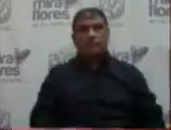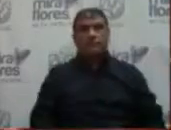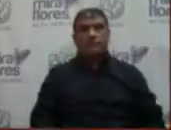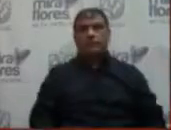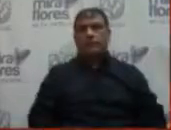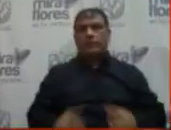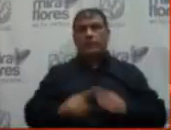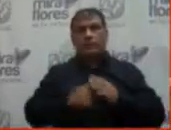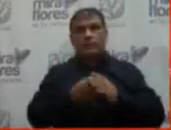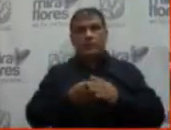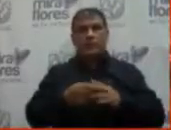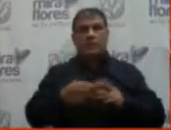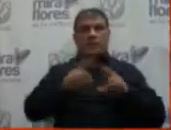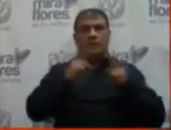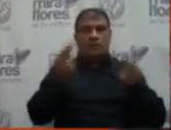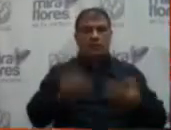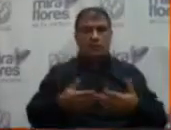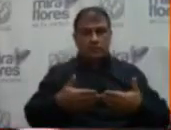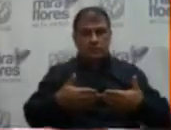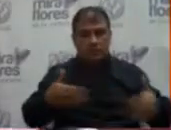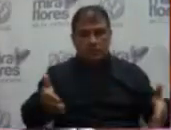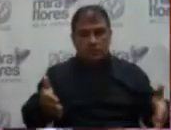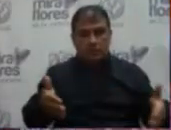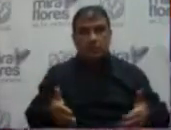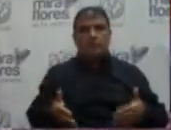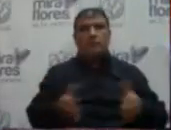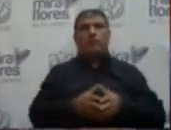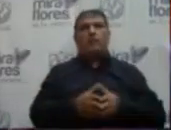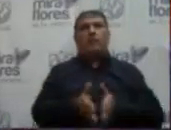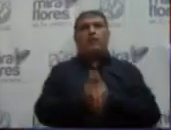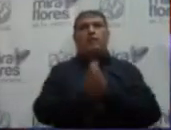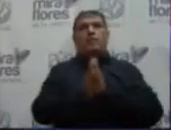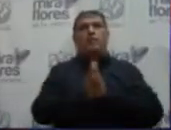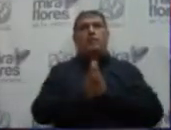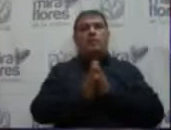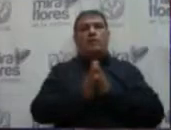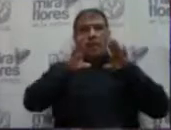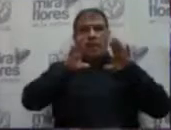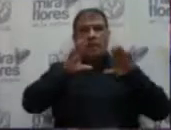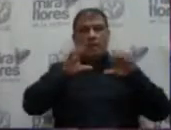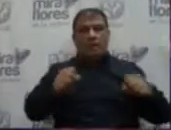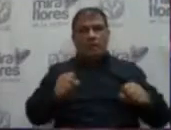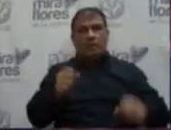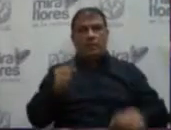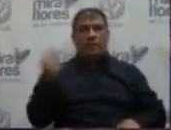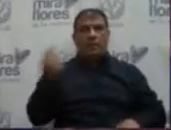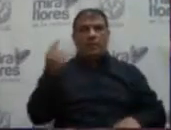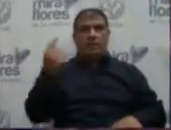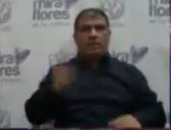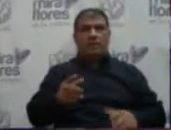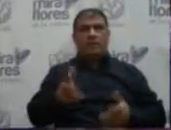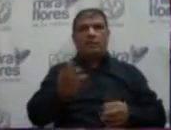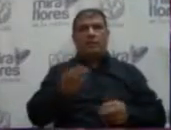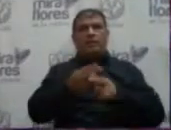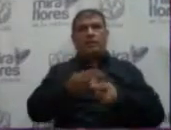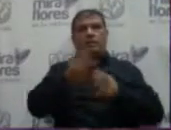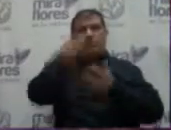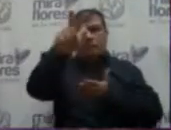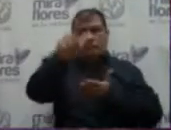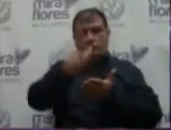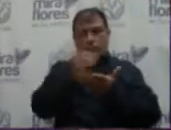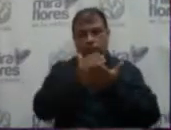Vamos a iniciar la sesión, la abrimos y le voy a pedir a nuestra secretaria general de Consejo que se sirva a pasar la lista del